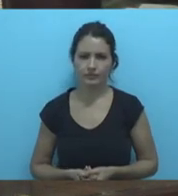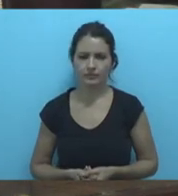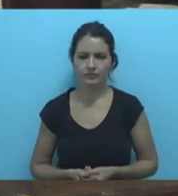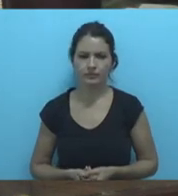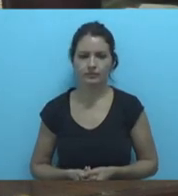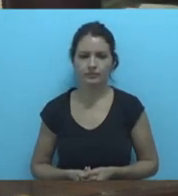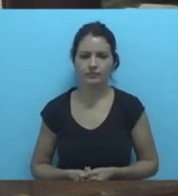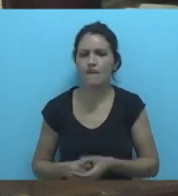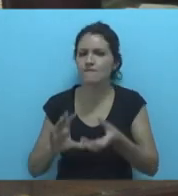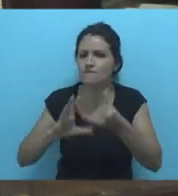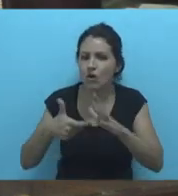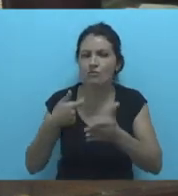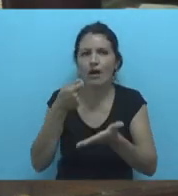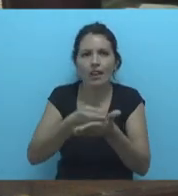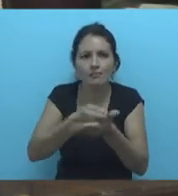para que no sea